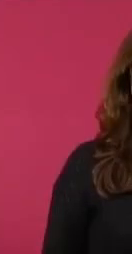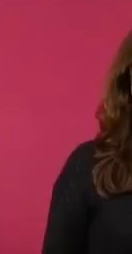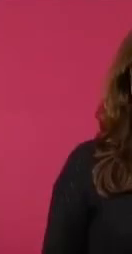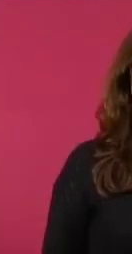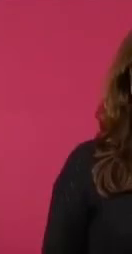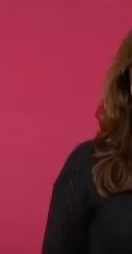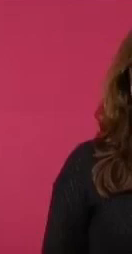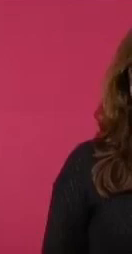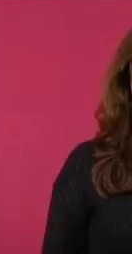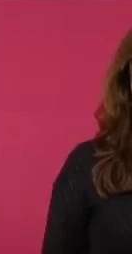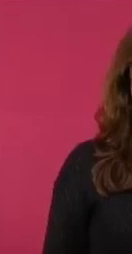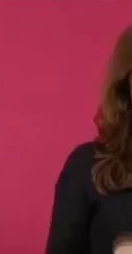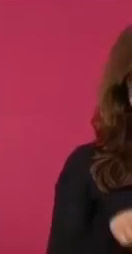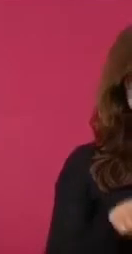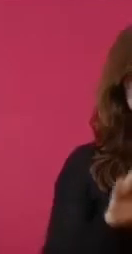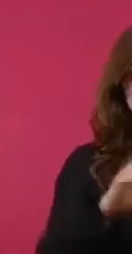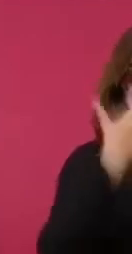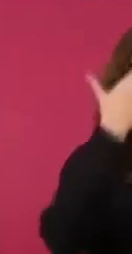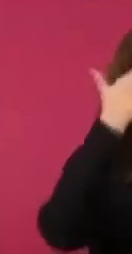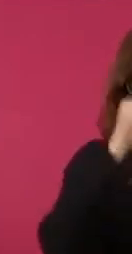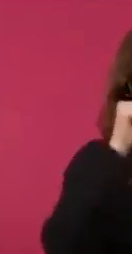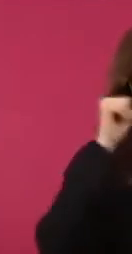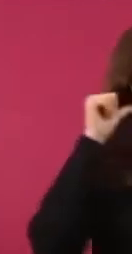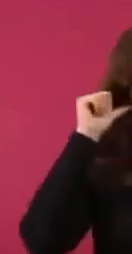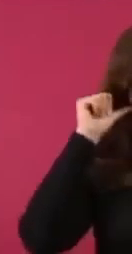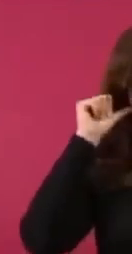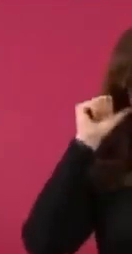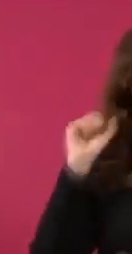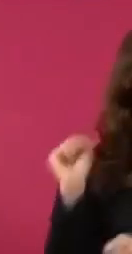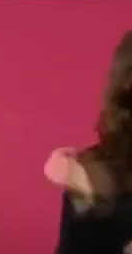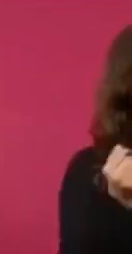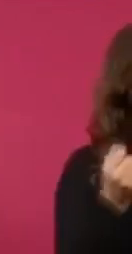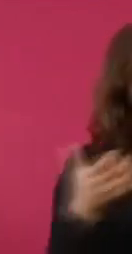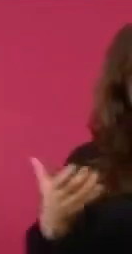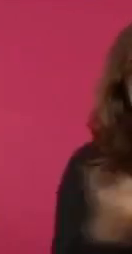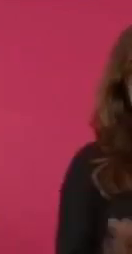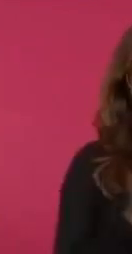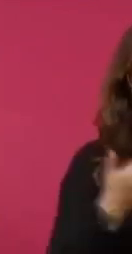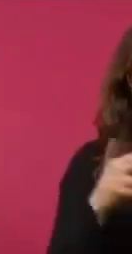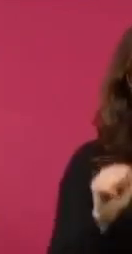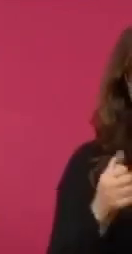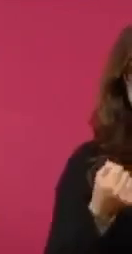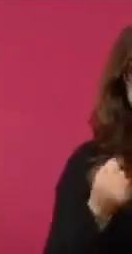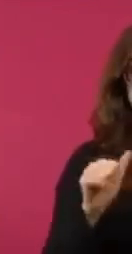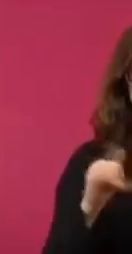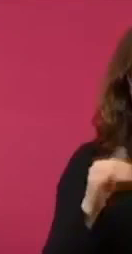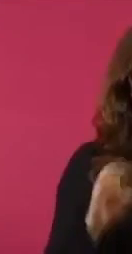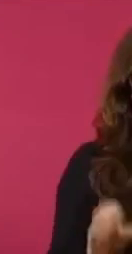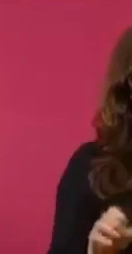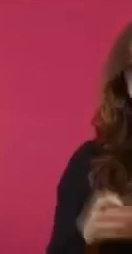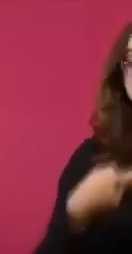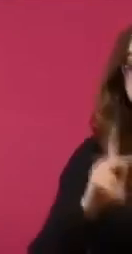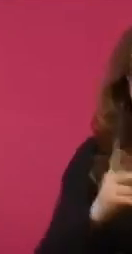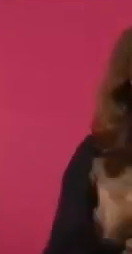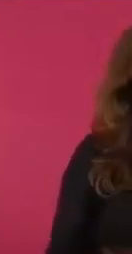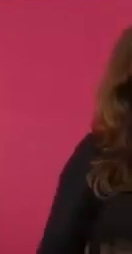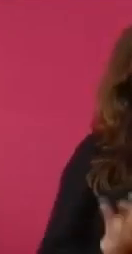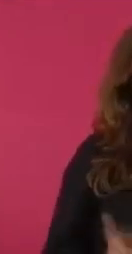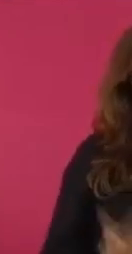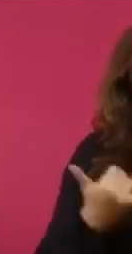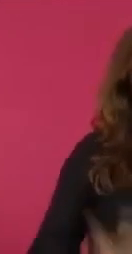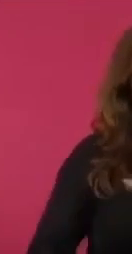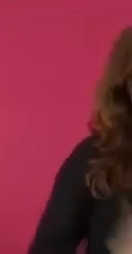querían, sí cierto, ¿no? Sí querían privatizarle, o sea, todo eso es cierto. La realidad ahora, pues no, él no la quiere privatizar,